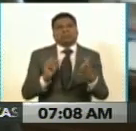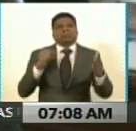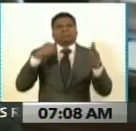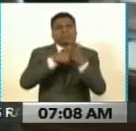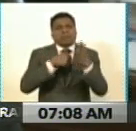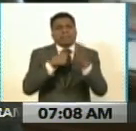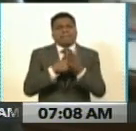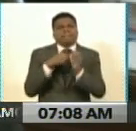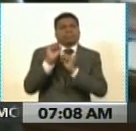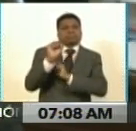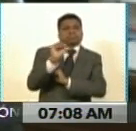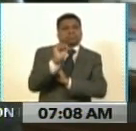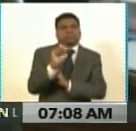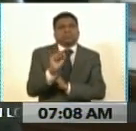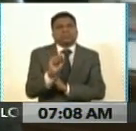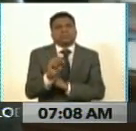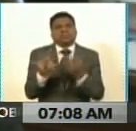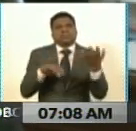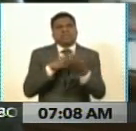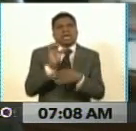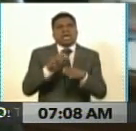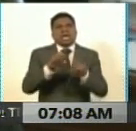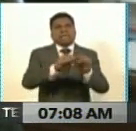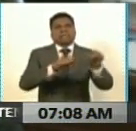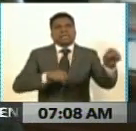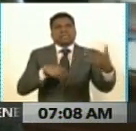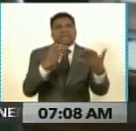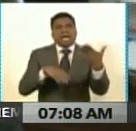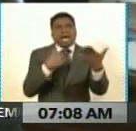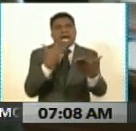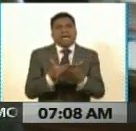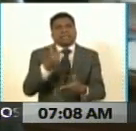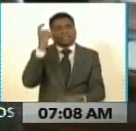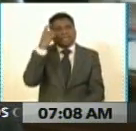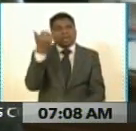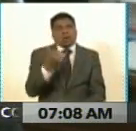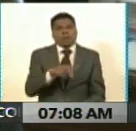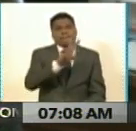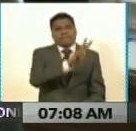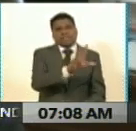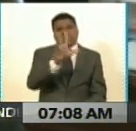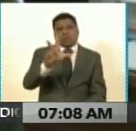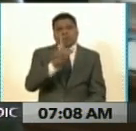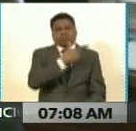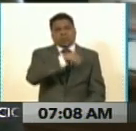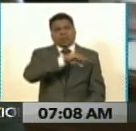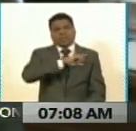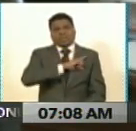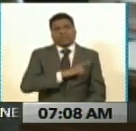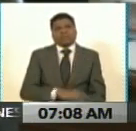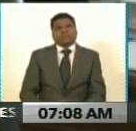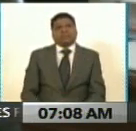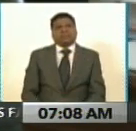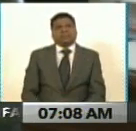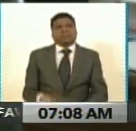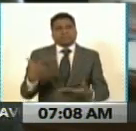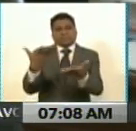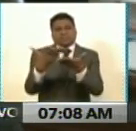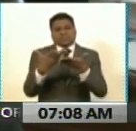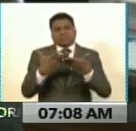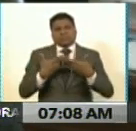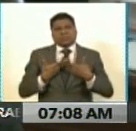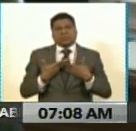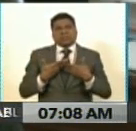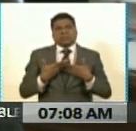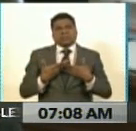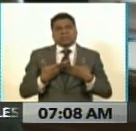del t se está dando hasta el día de hoy el día 24 de enero que nos entregan las casas